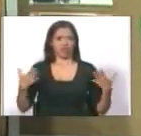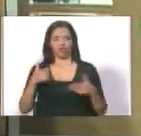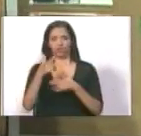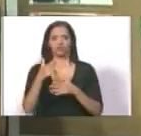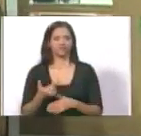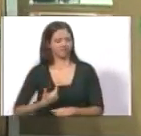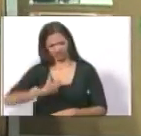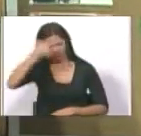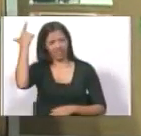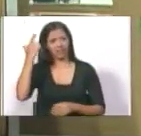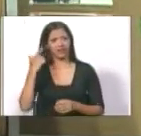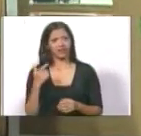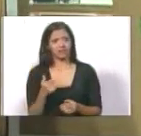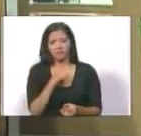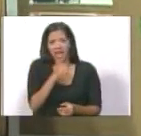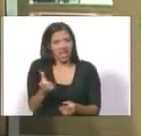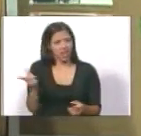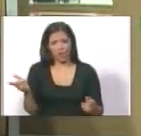bien, montaje malo.